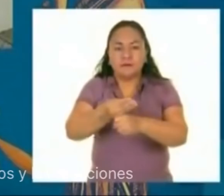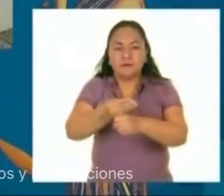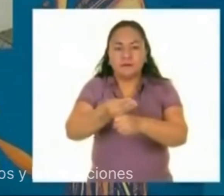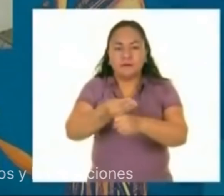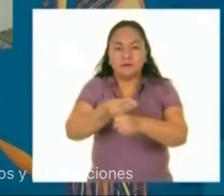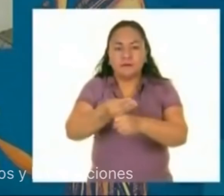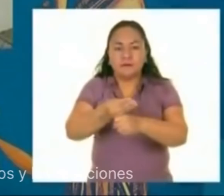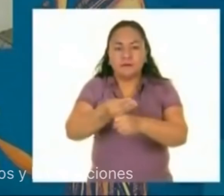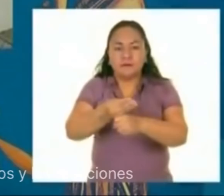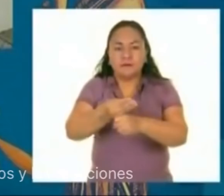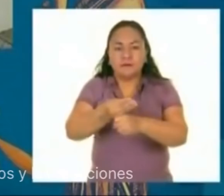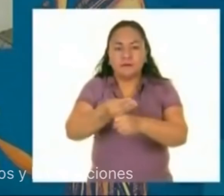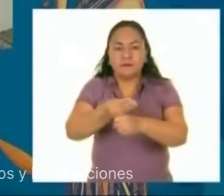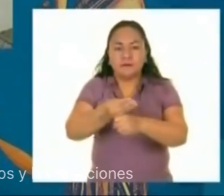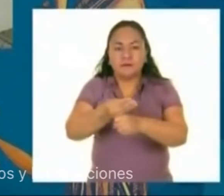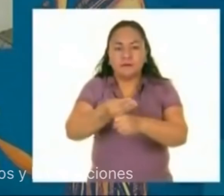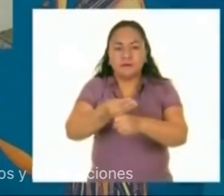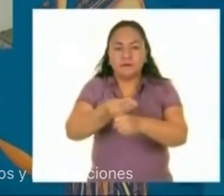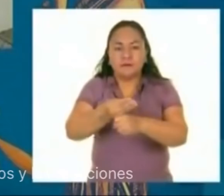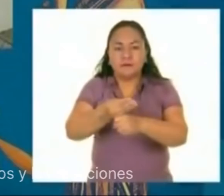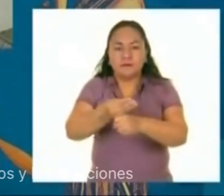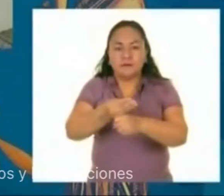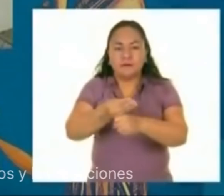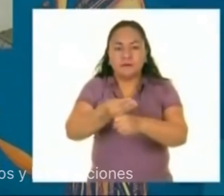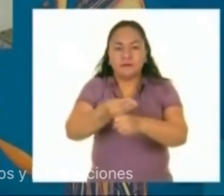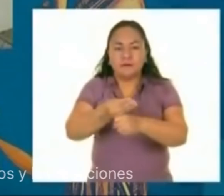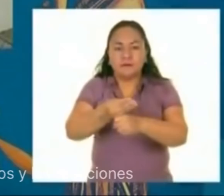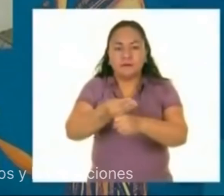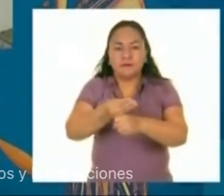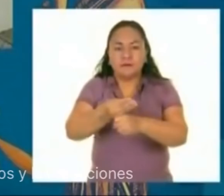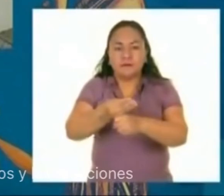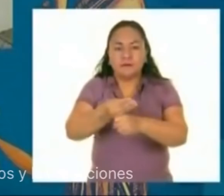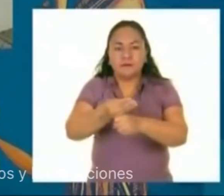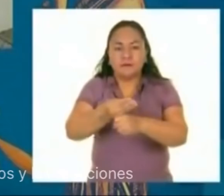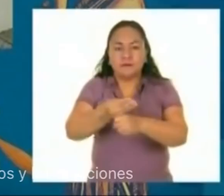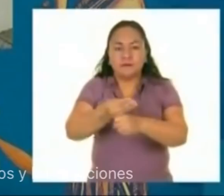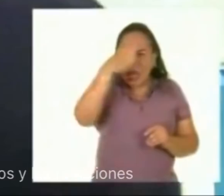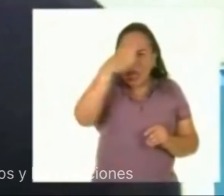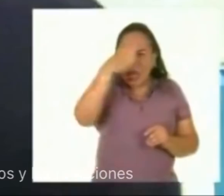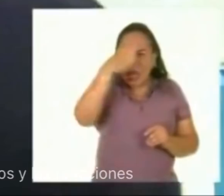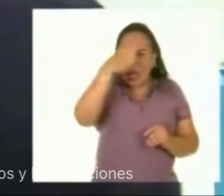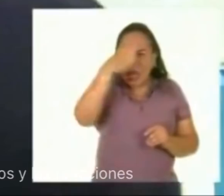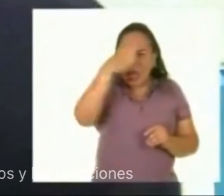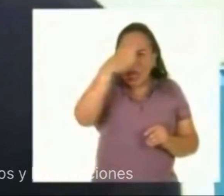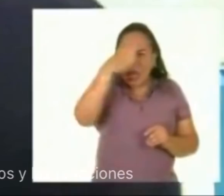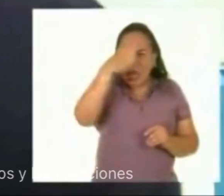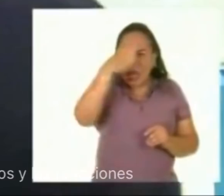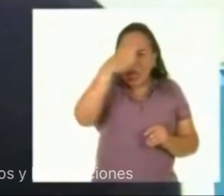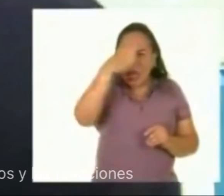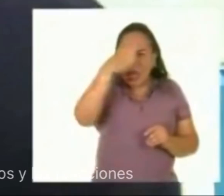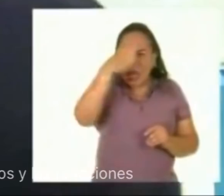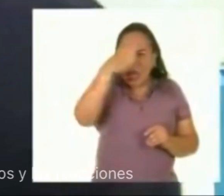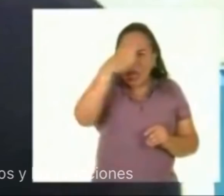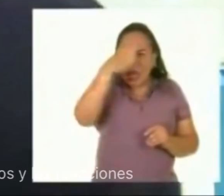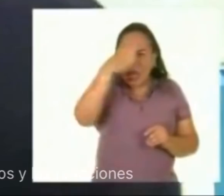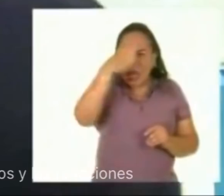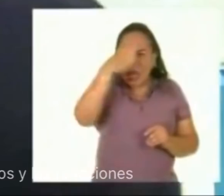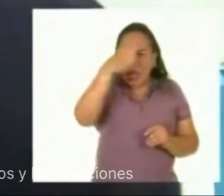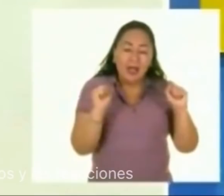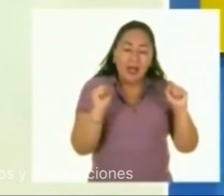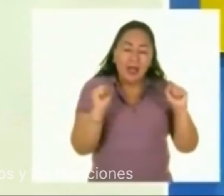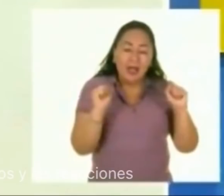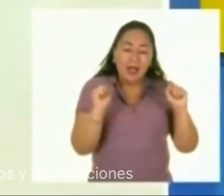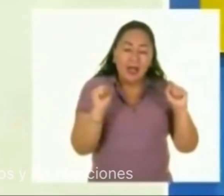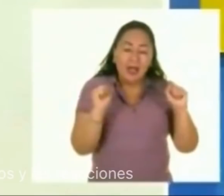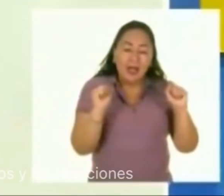malo y tienes que enfrentar las consecuencias, cuando volamos el balón de la escuela y teníamos que repararlo. Veamos el siguiente caso. Mario